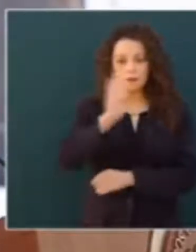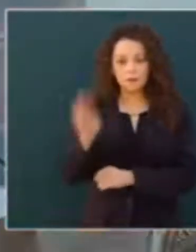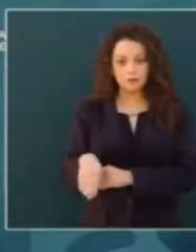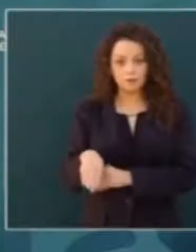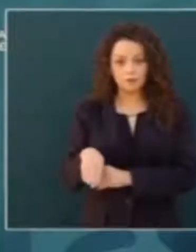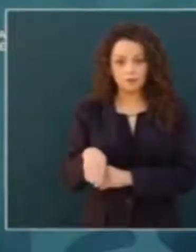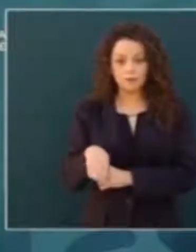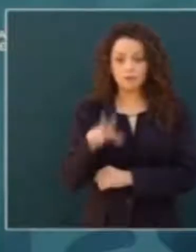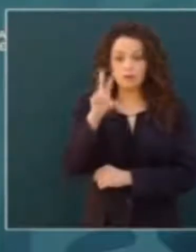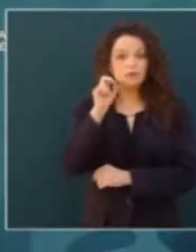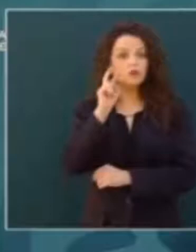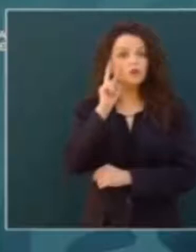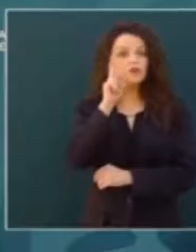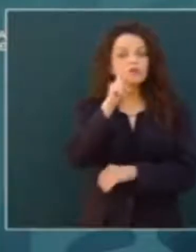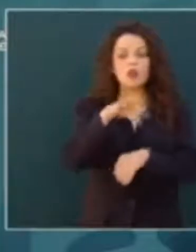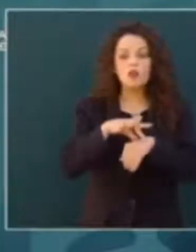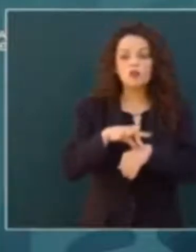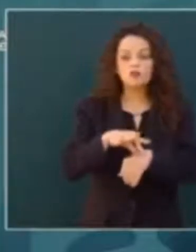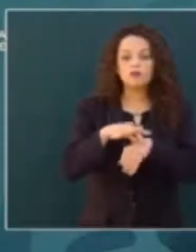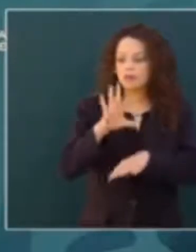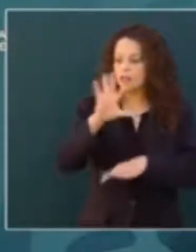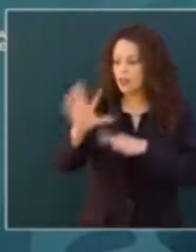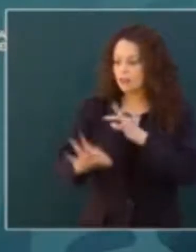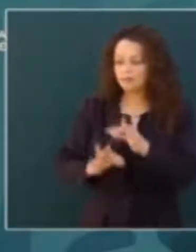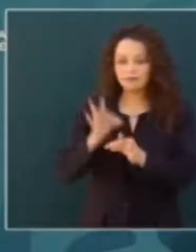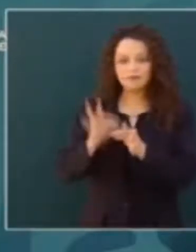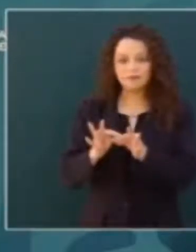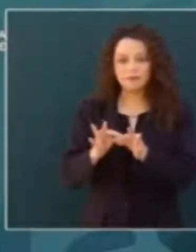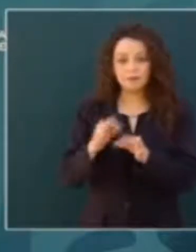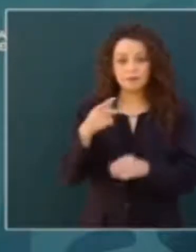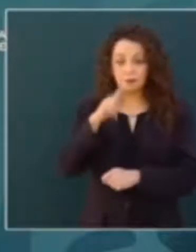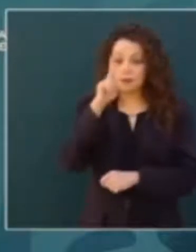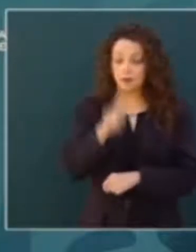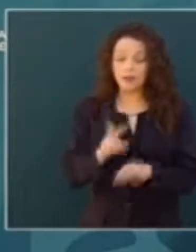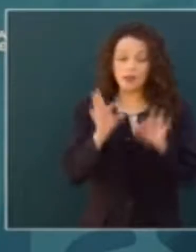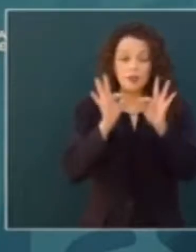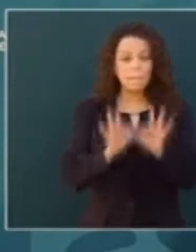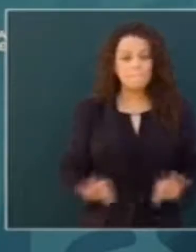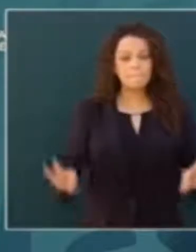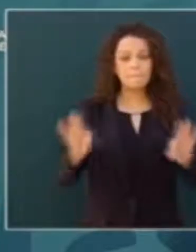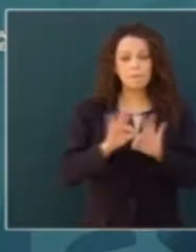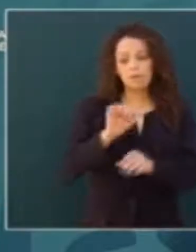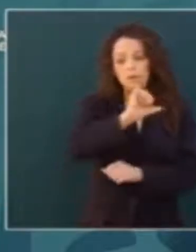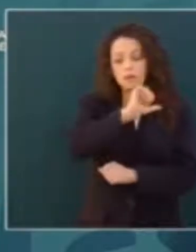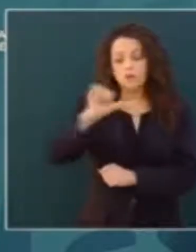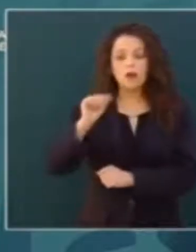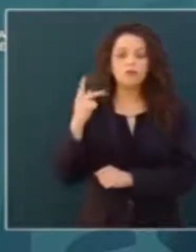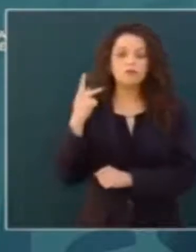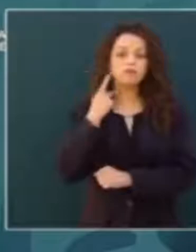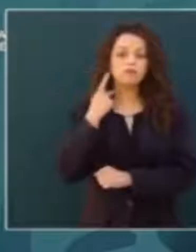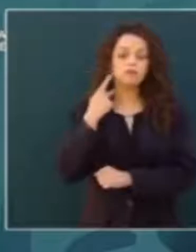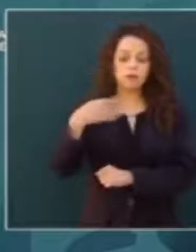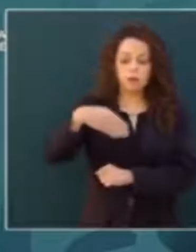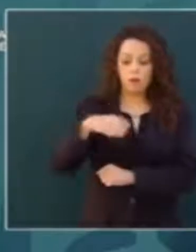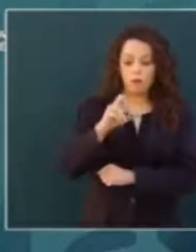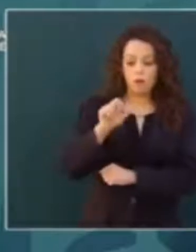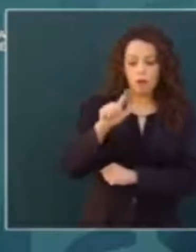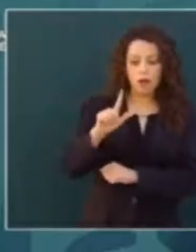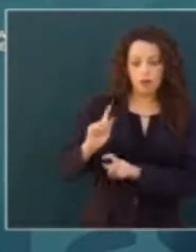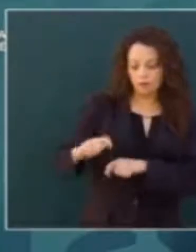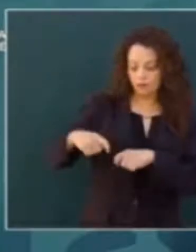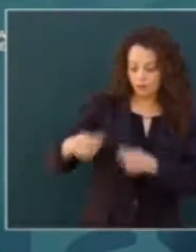culminada, dejaron un importantísimo legado político y moral que sigue siendo la